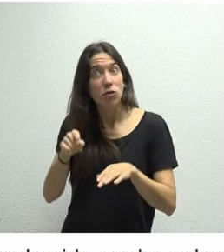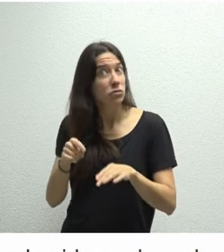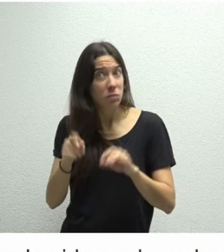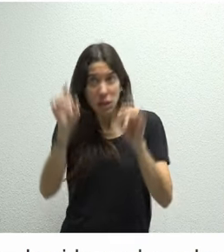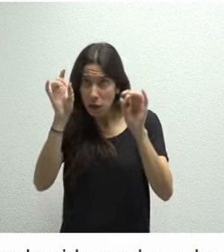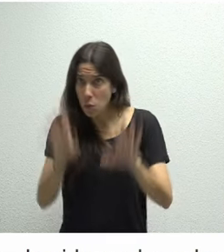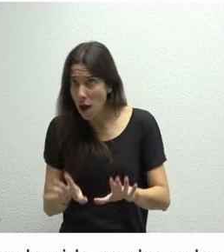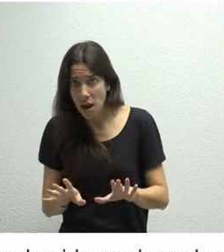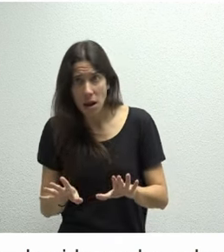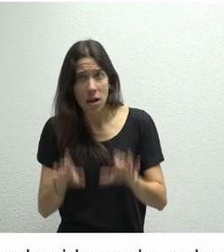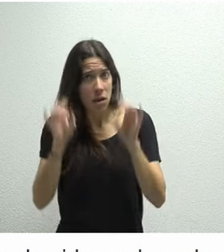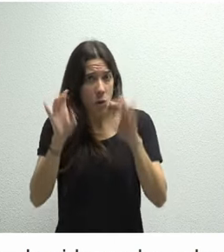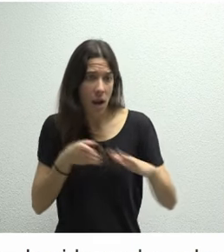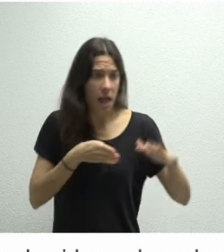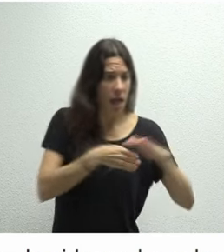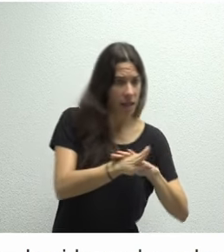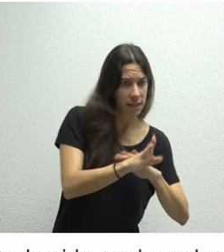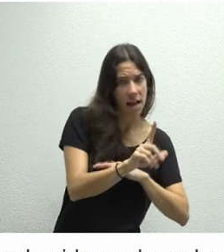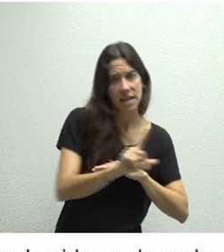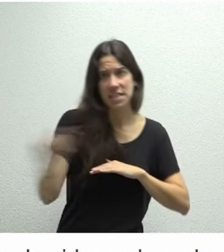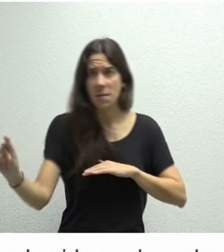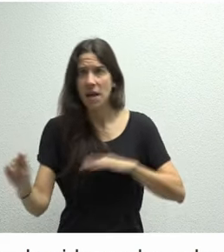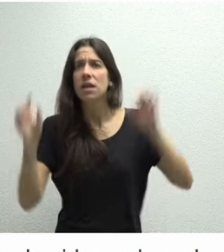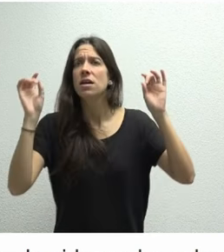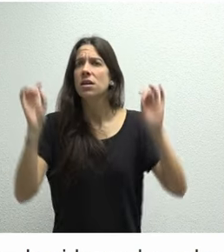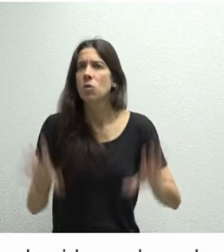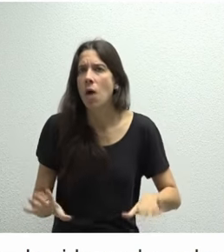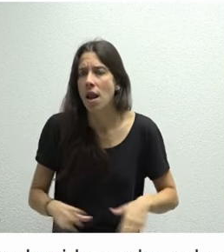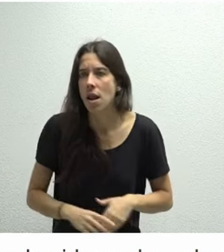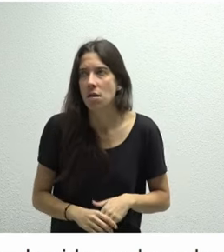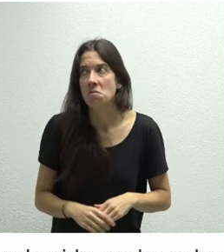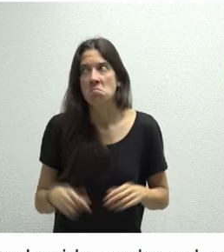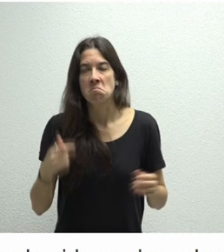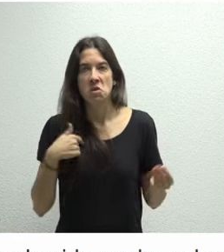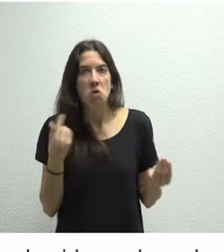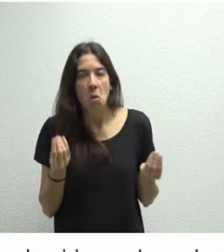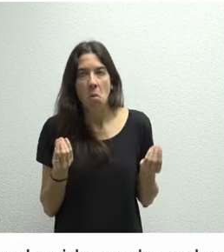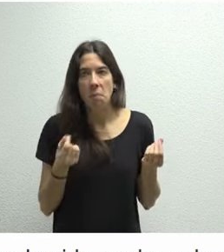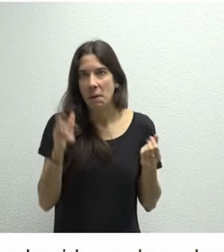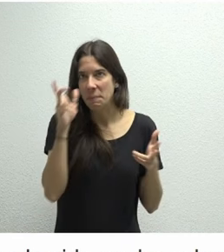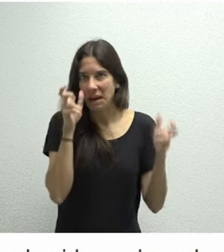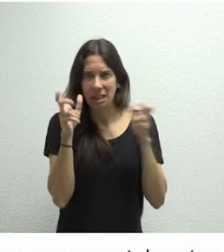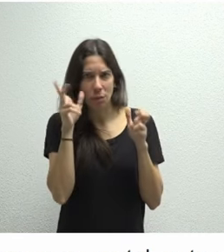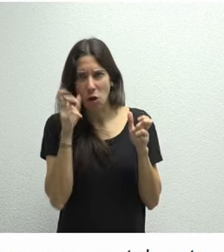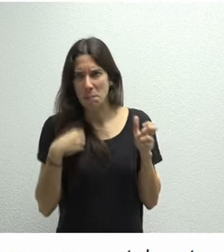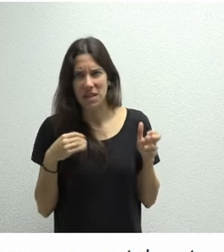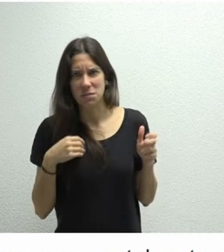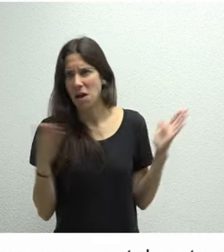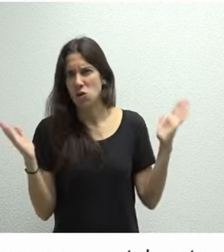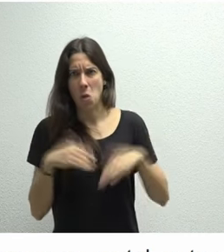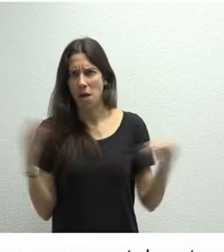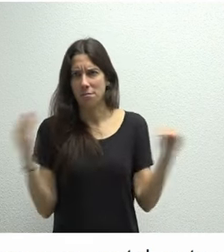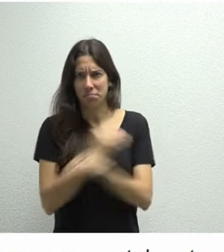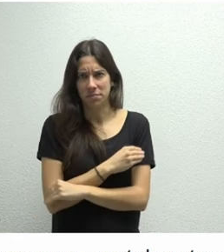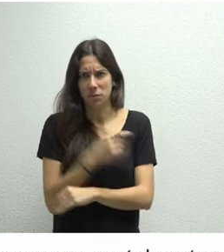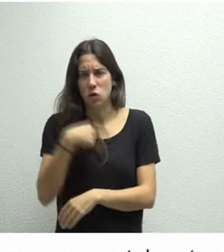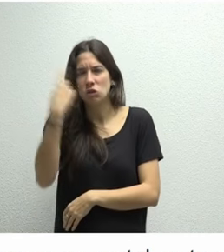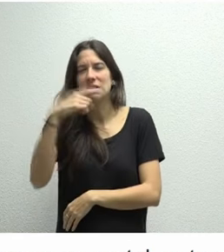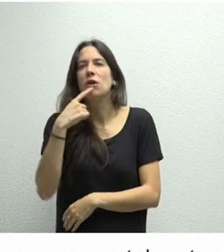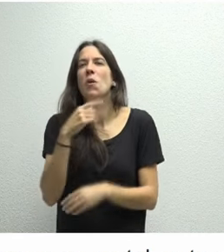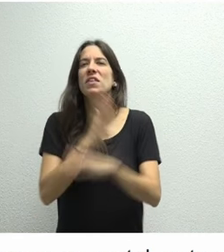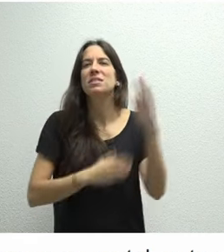pacientes de tu consulta que entran yo no tenía esa percepción y seguir luchando por ello porque yo sabía que no iba a curar la discapacidad